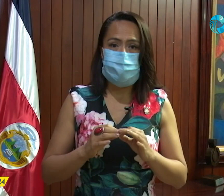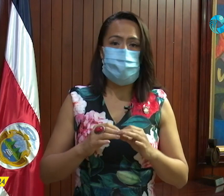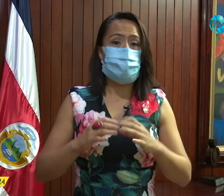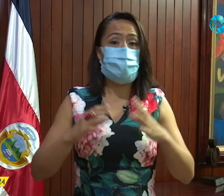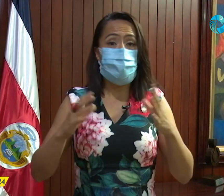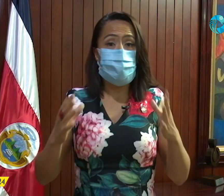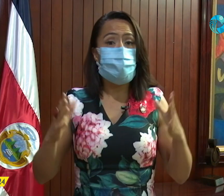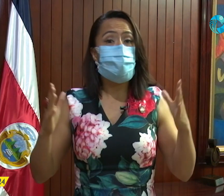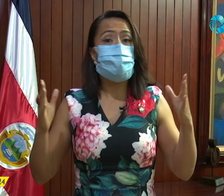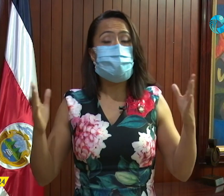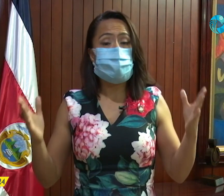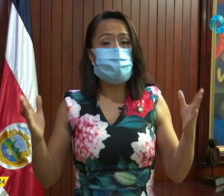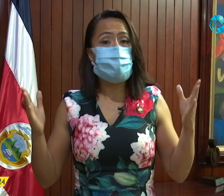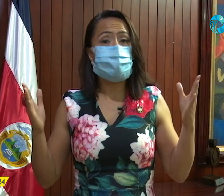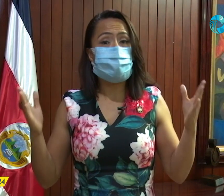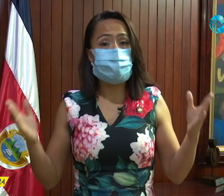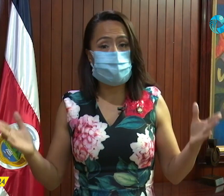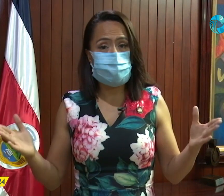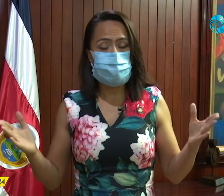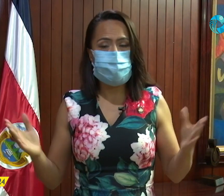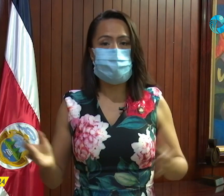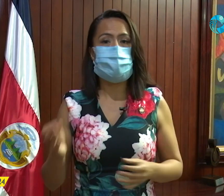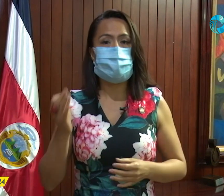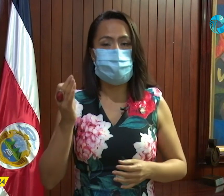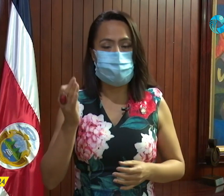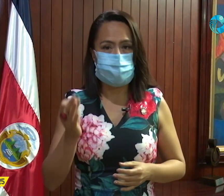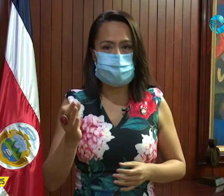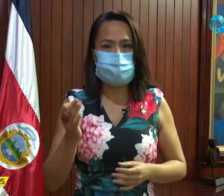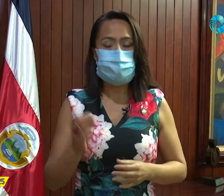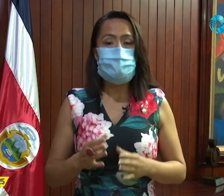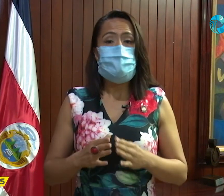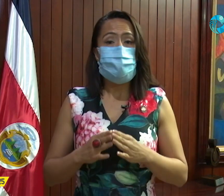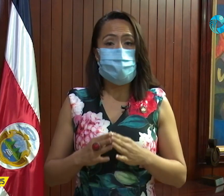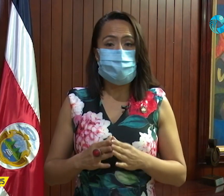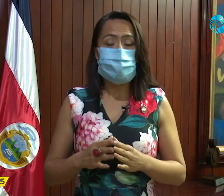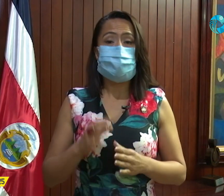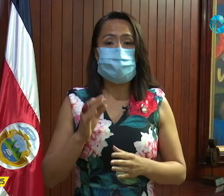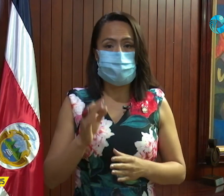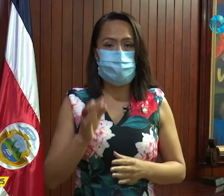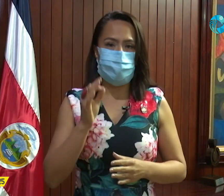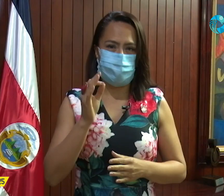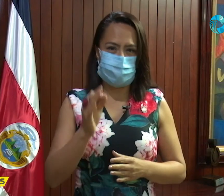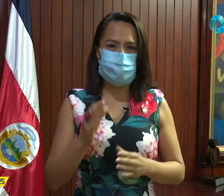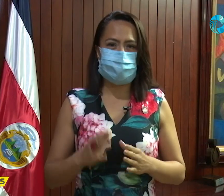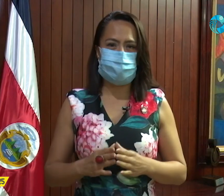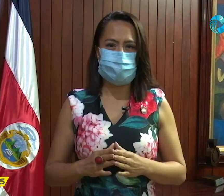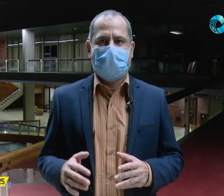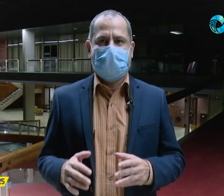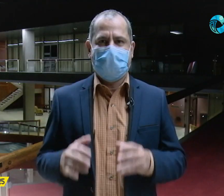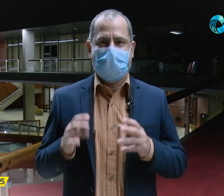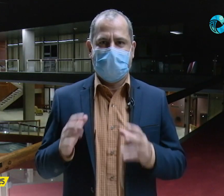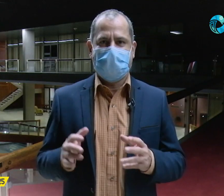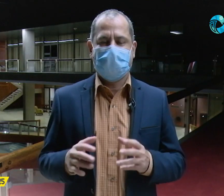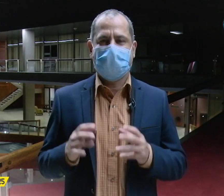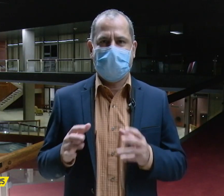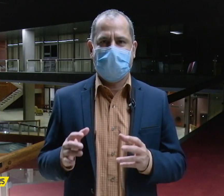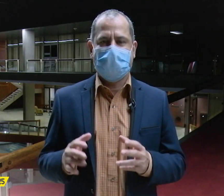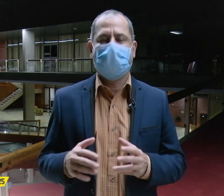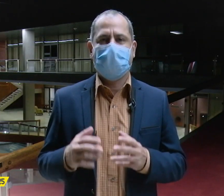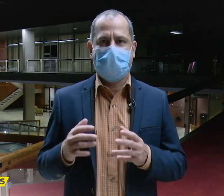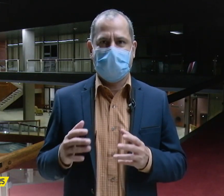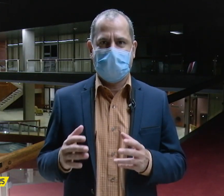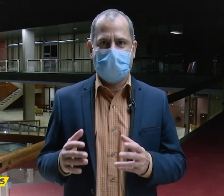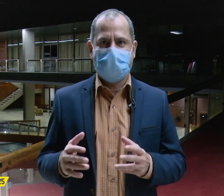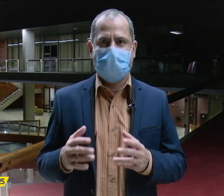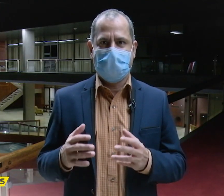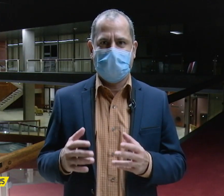tendrán una sesión lo suficientemente extensa para que el presidente pueda atender sus preguntas. En reiteradas ocasiones, el